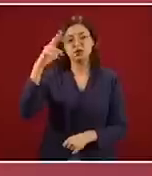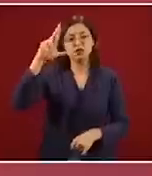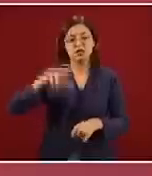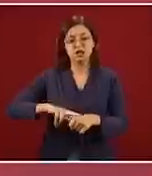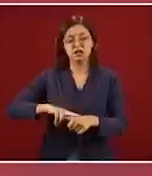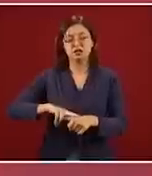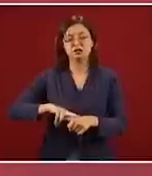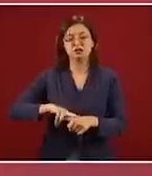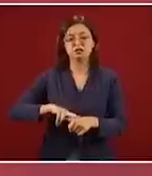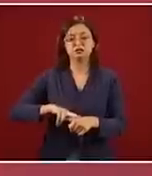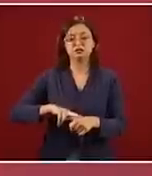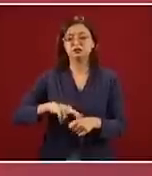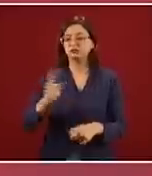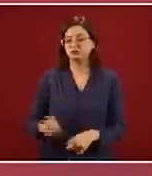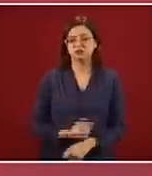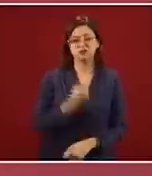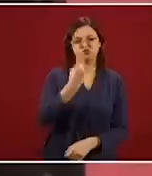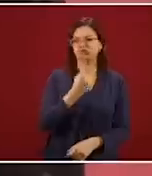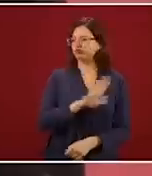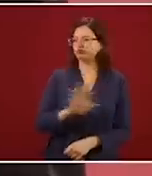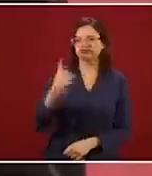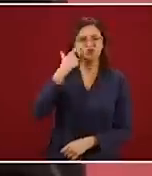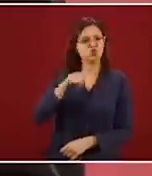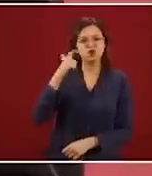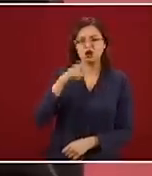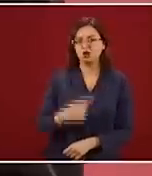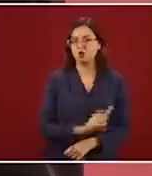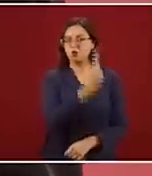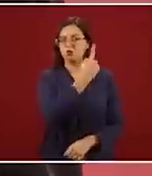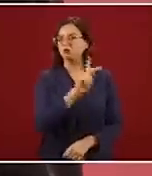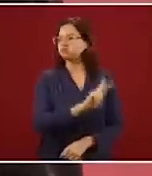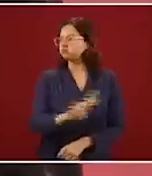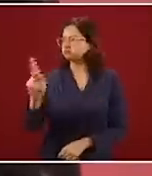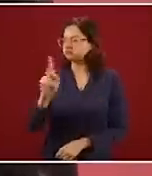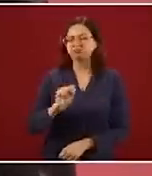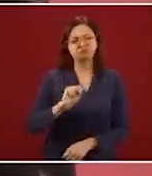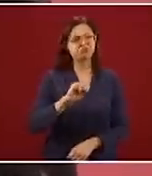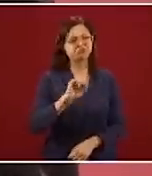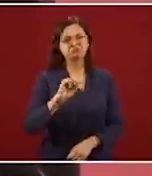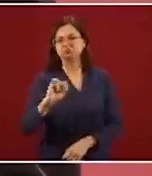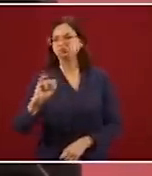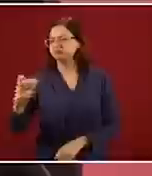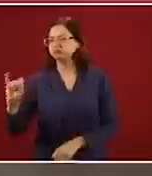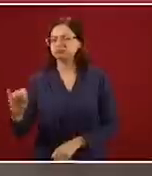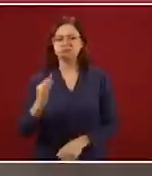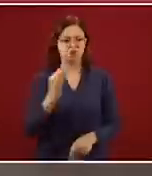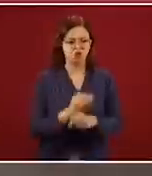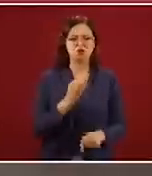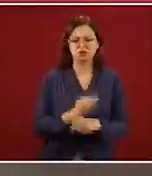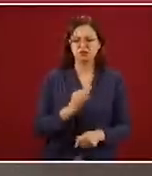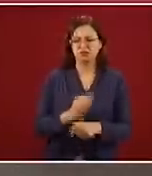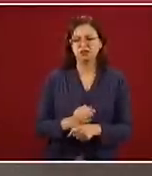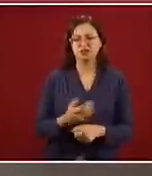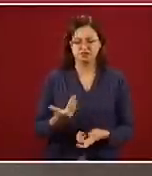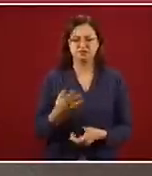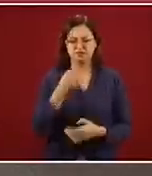de salud que es el único que no quiere la gratuidad. Ahora se los van a comentar. Yo lo llamo a